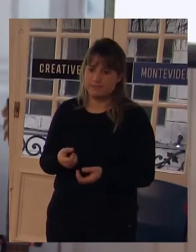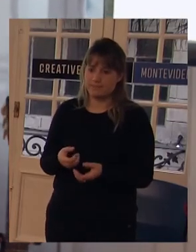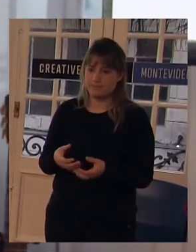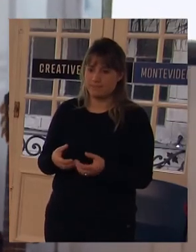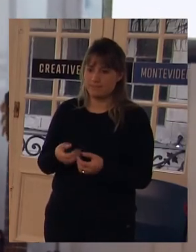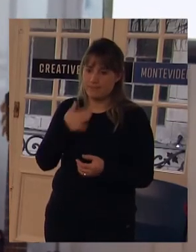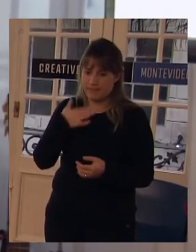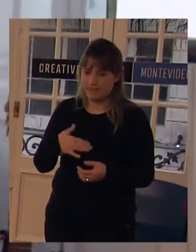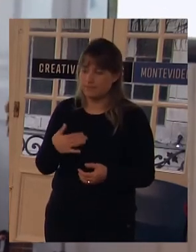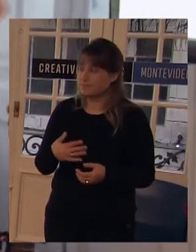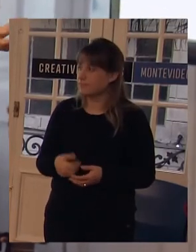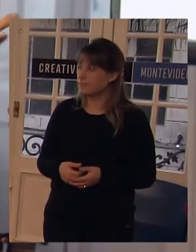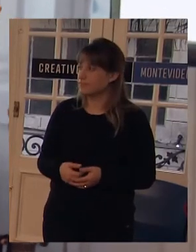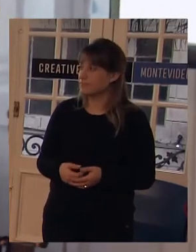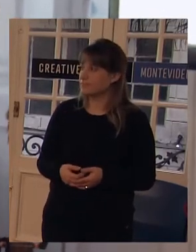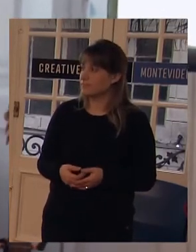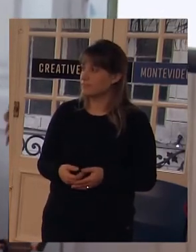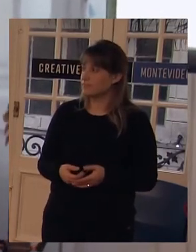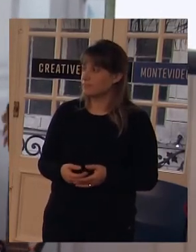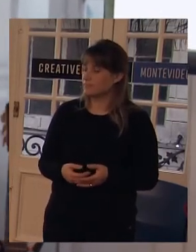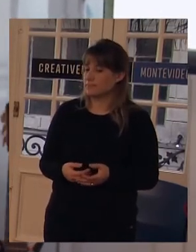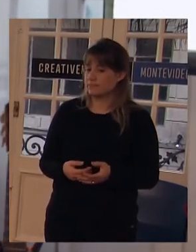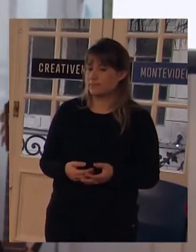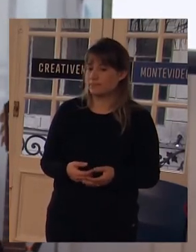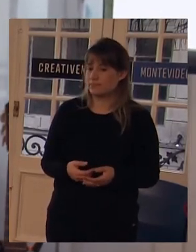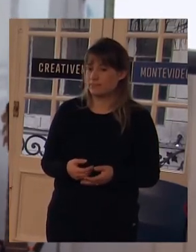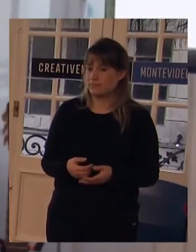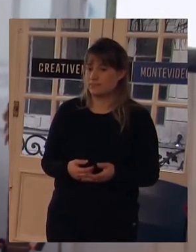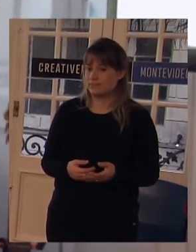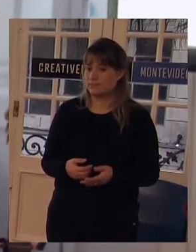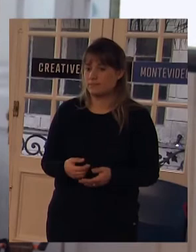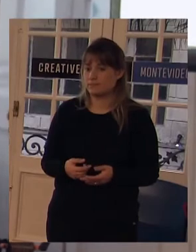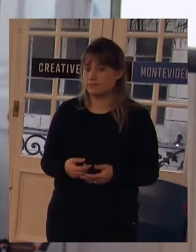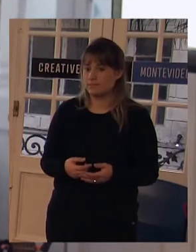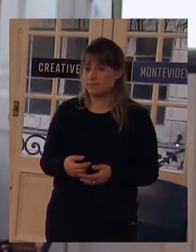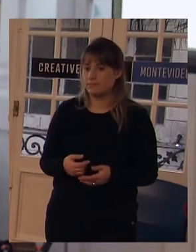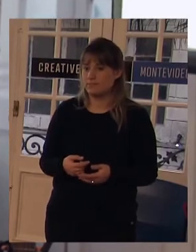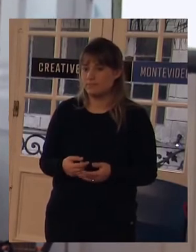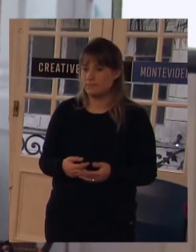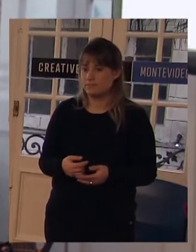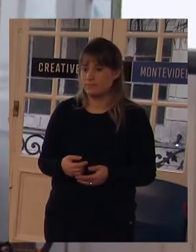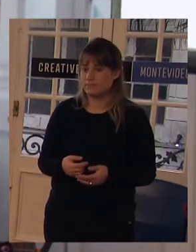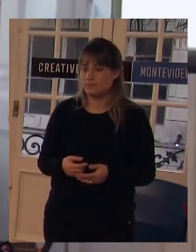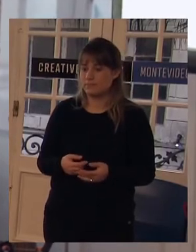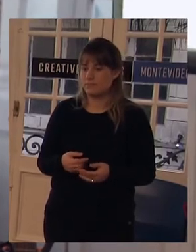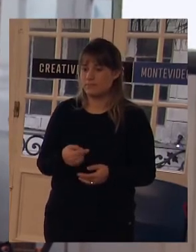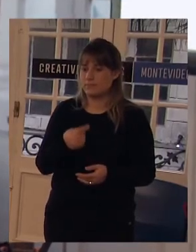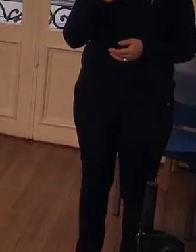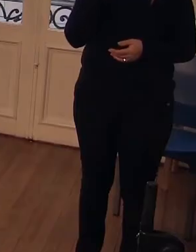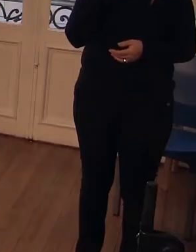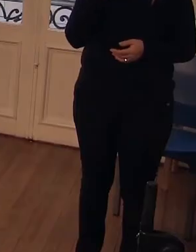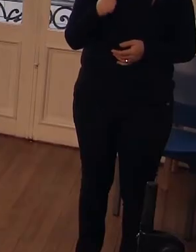punto B, ¿qué es lo más barato que podemos hacer para trasladarlo? ¿Qué se les ocurre?